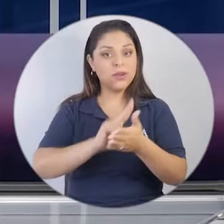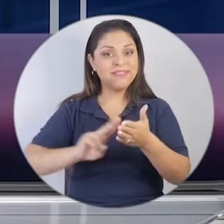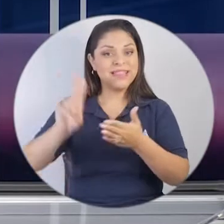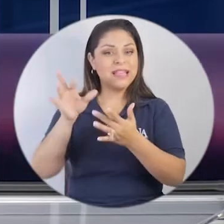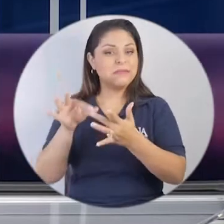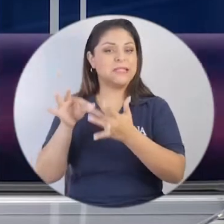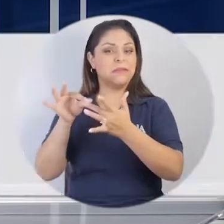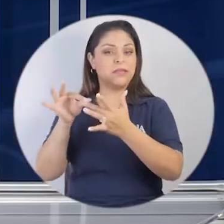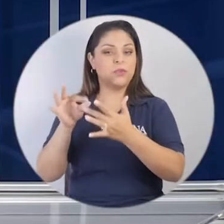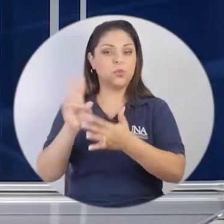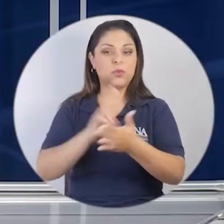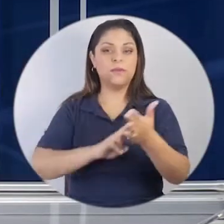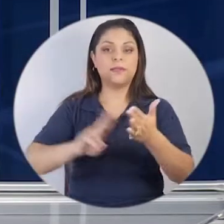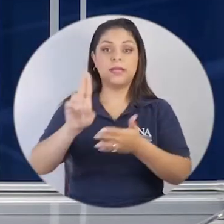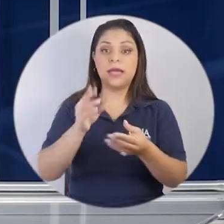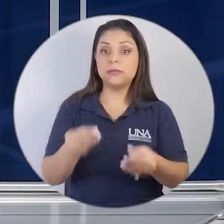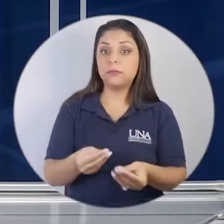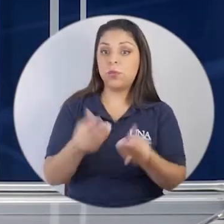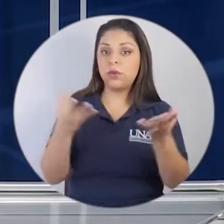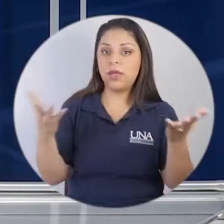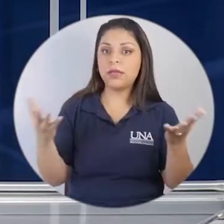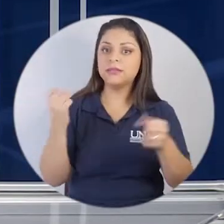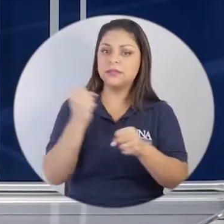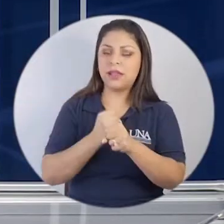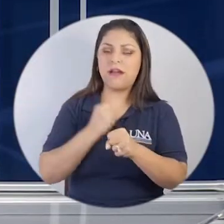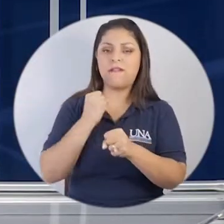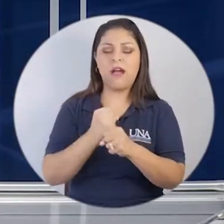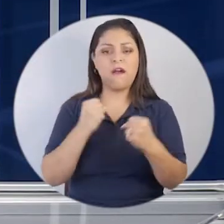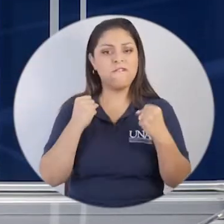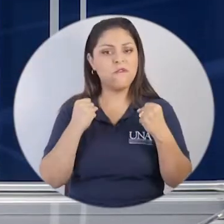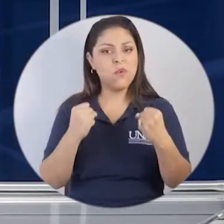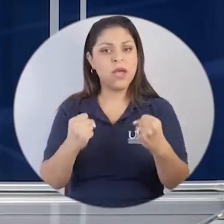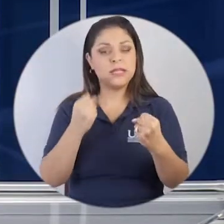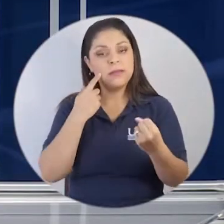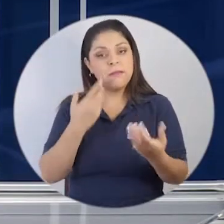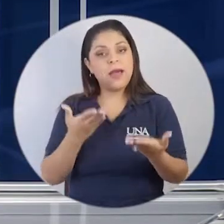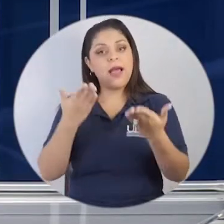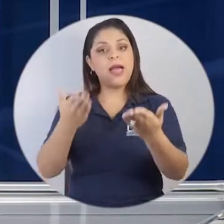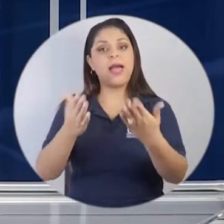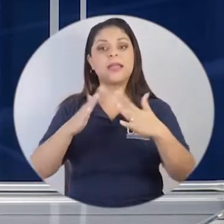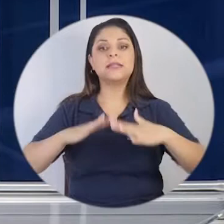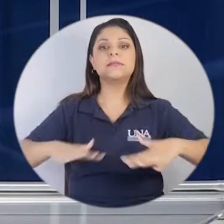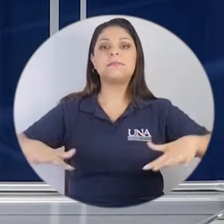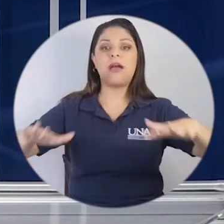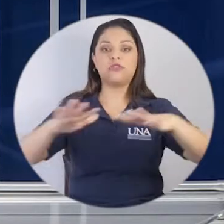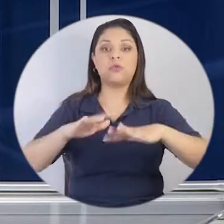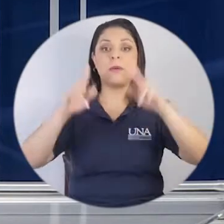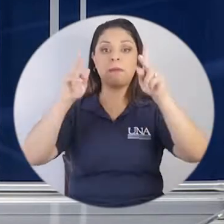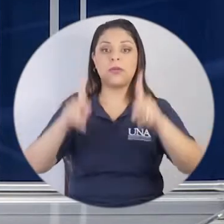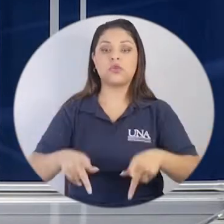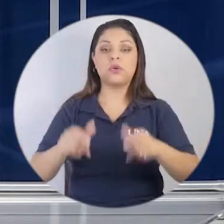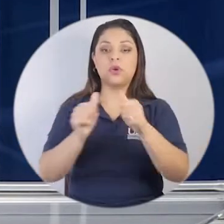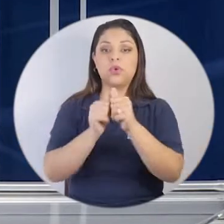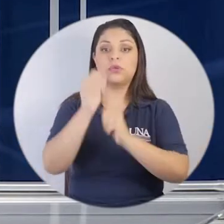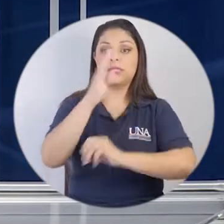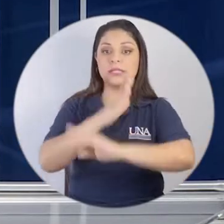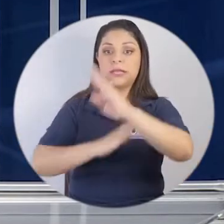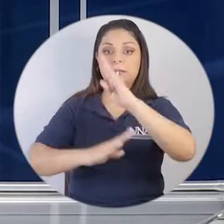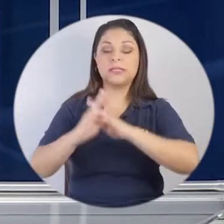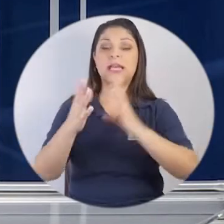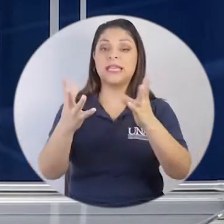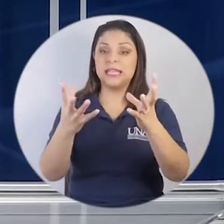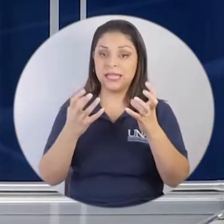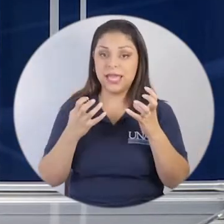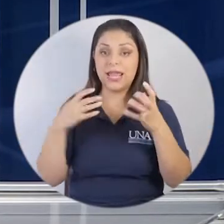públicas, trabajan fuertemente para dar ese espacio a las personas con discapacidad que quieran estudiar una